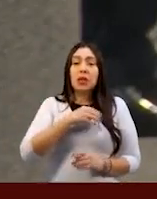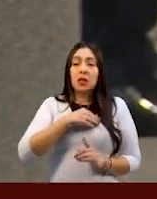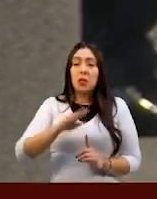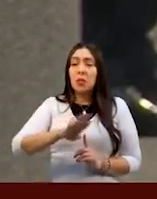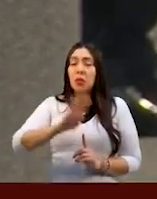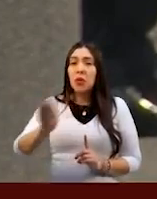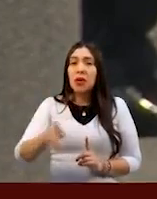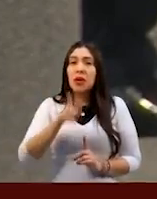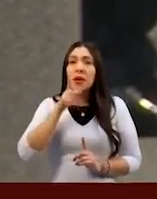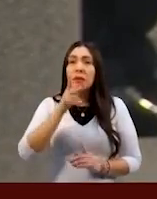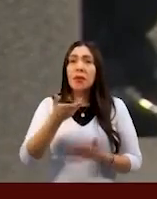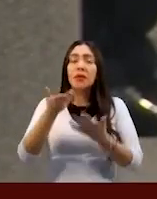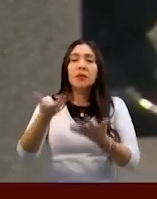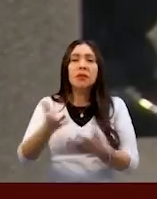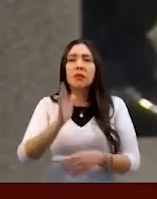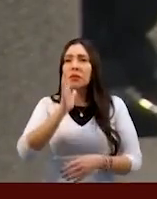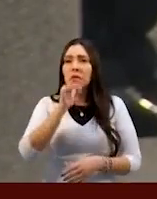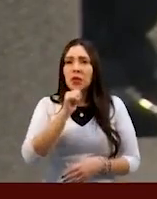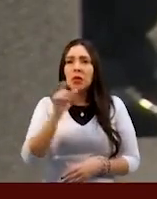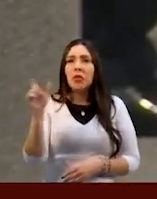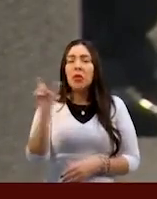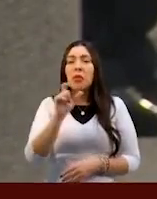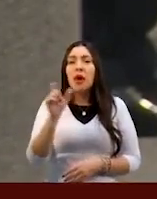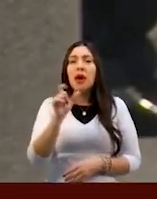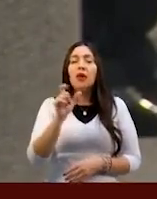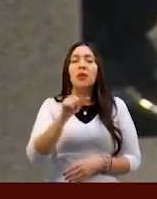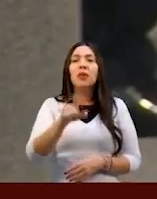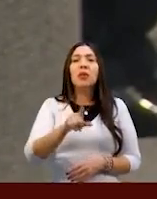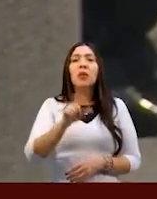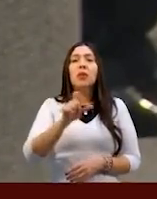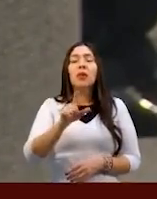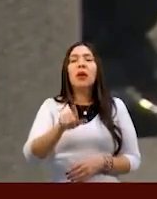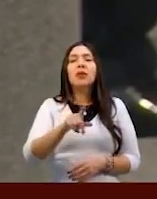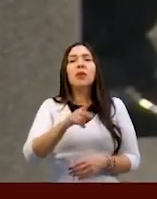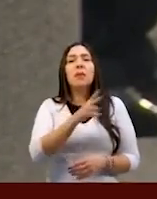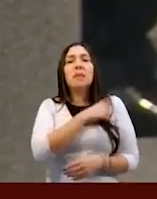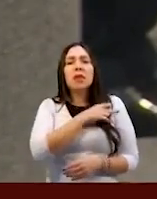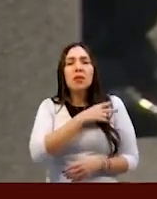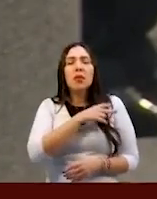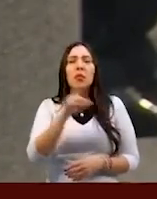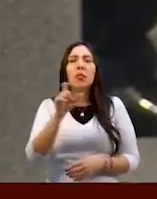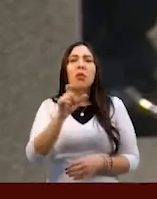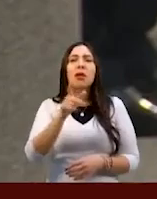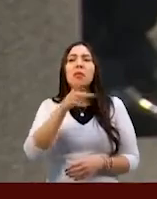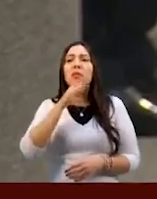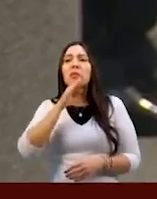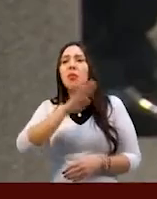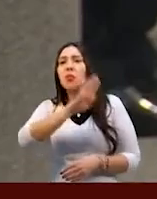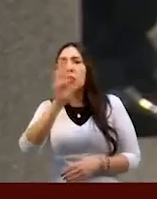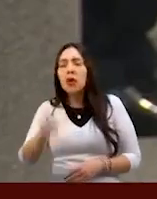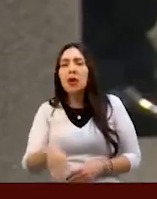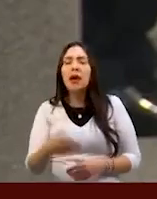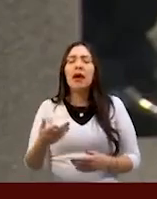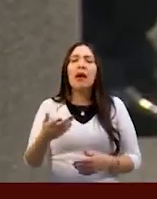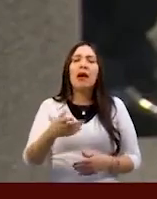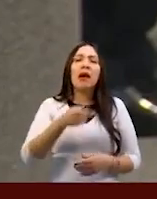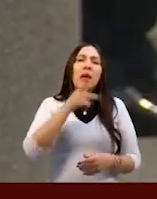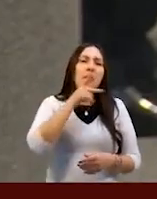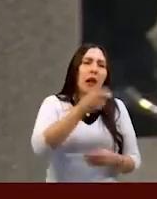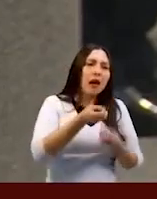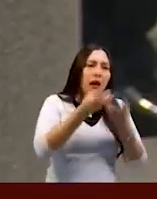palabra cuando te quedas huérfano, cuando te quedas viudo, cuando pierdes a algún ser querido, pero no existe una palabra para la muerte de un hijo o